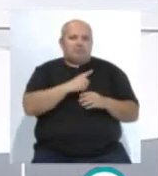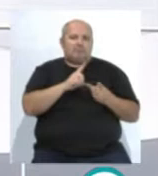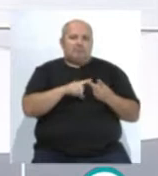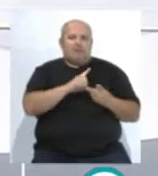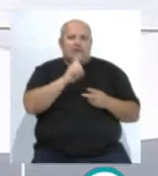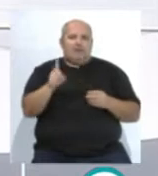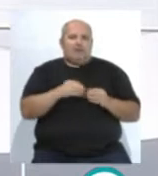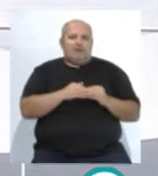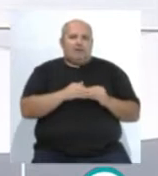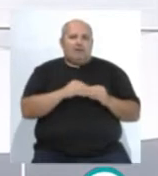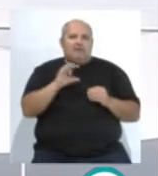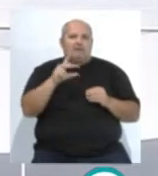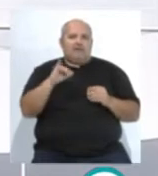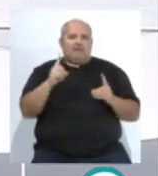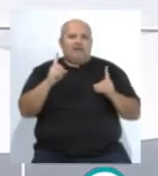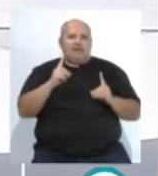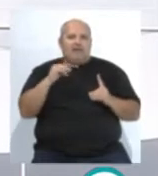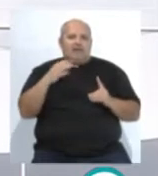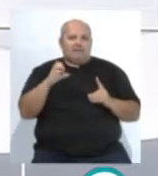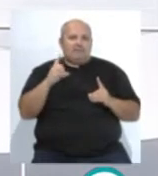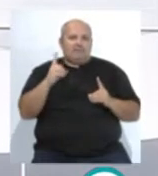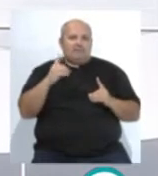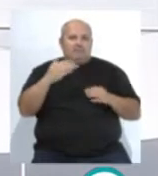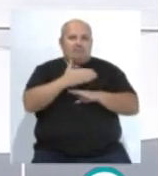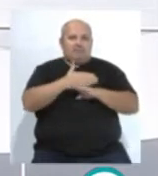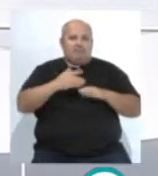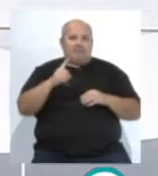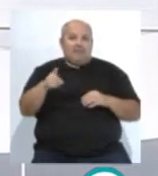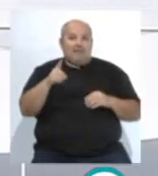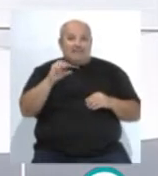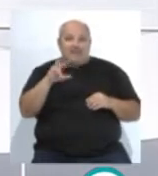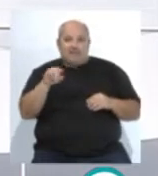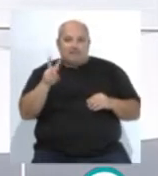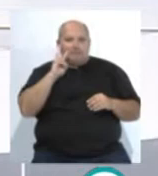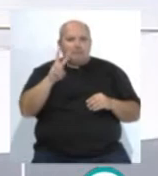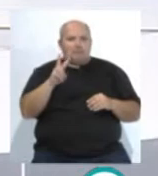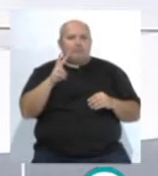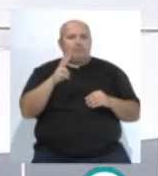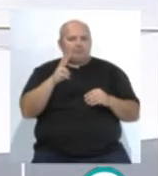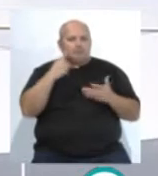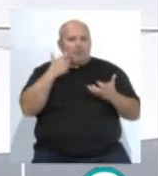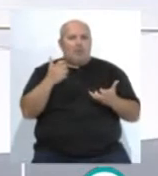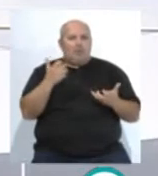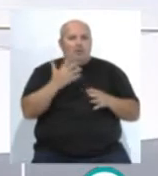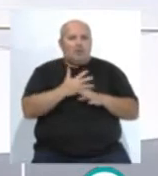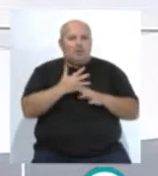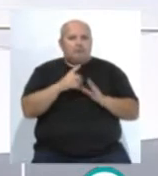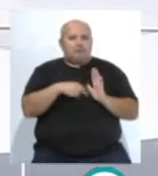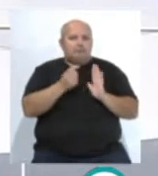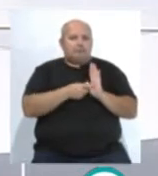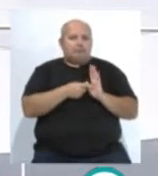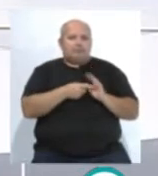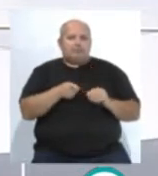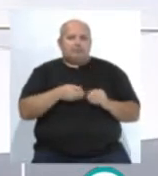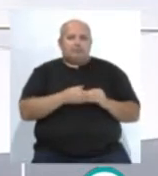a retrasar a Salvi y poner a Keche en una posición más intermedia. Y ahí Salvi, yo le vi una buena versión cuando tuvo toda la banda para